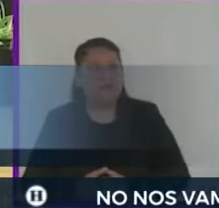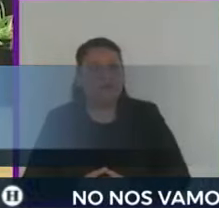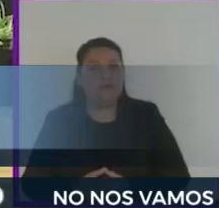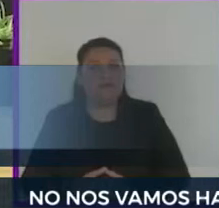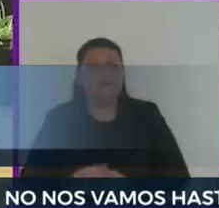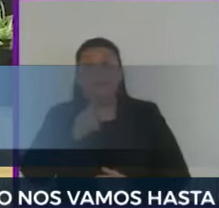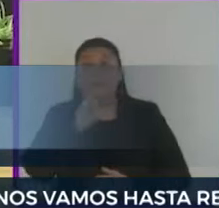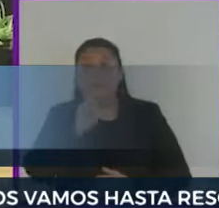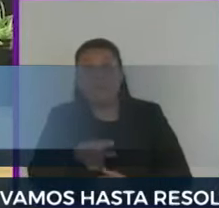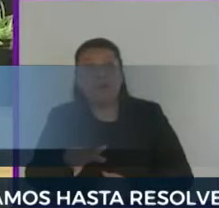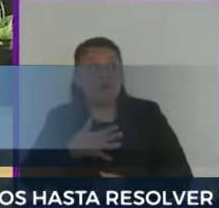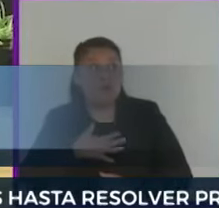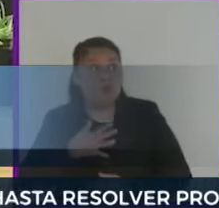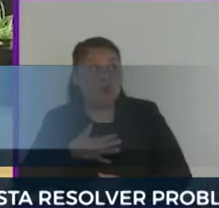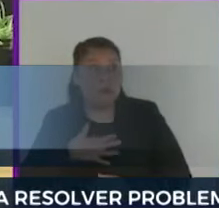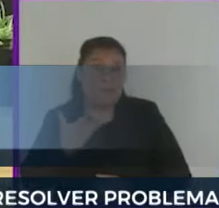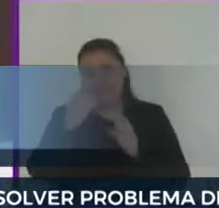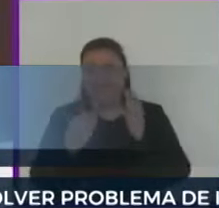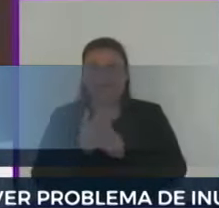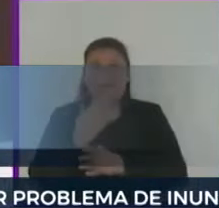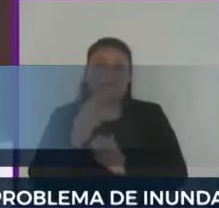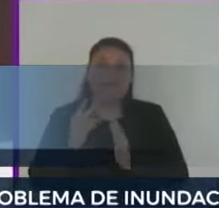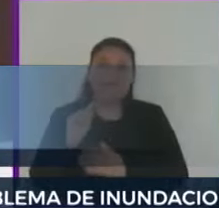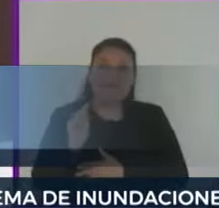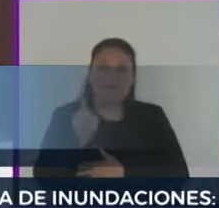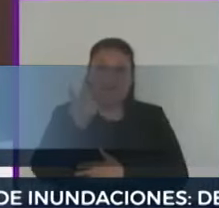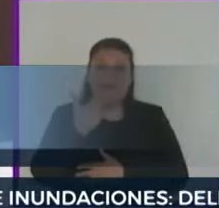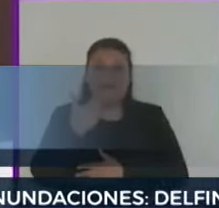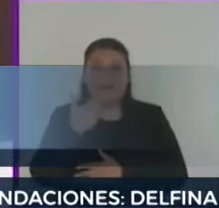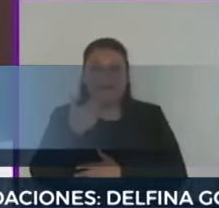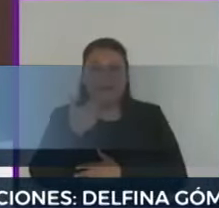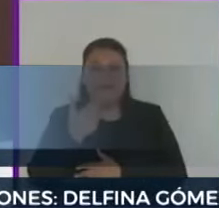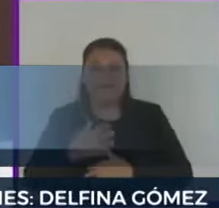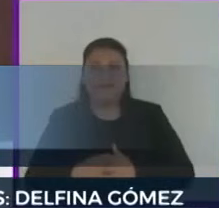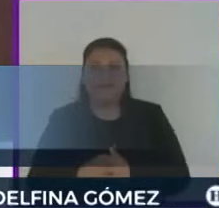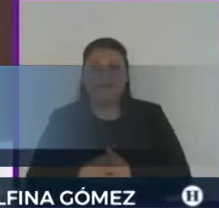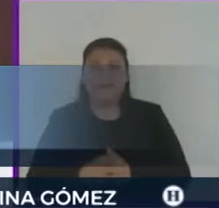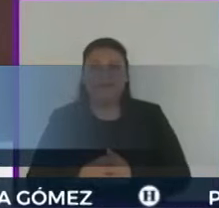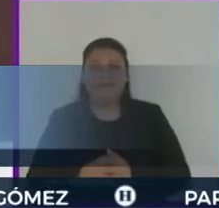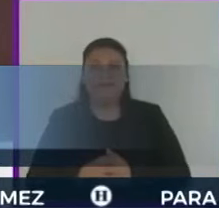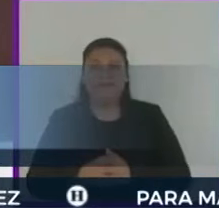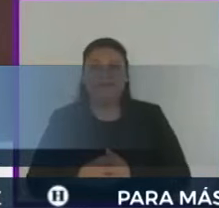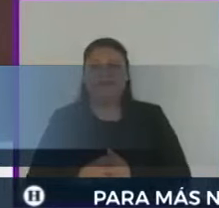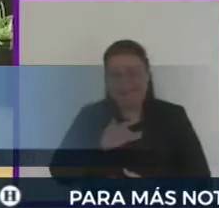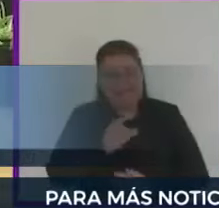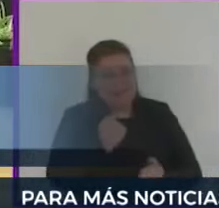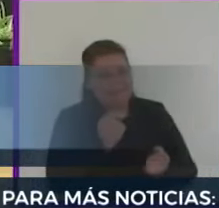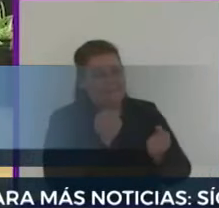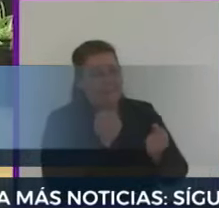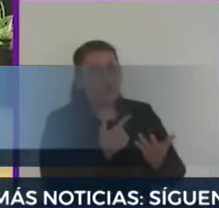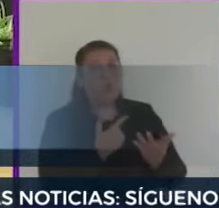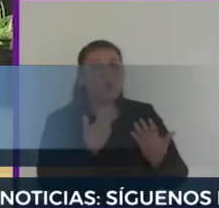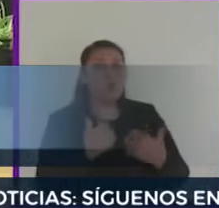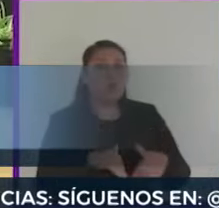pues ganadora, triunfadora, y pues la gente votó por ti para que seas la próxima alcaldesa de Cuauhtémoc. Así